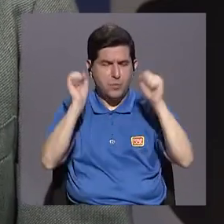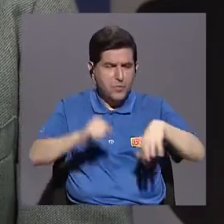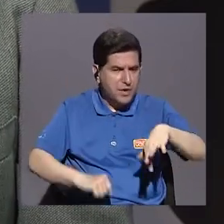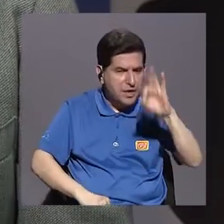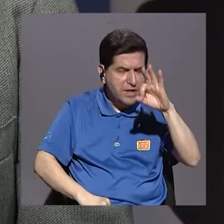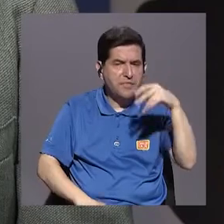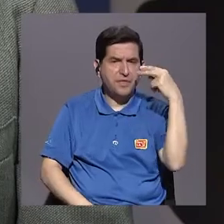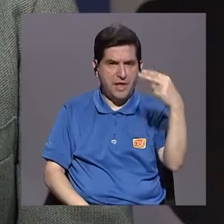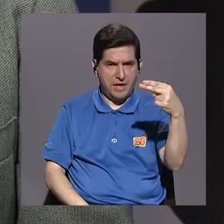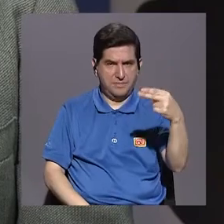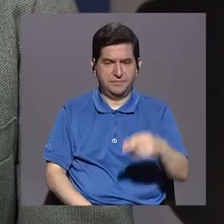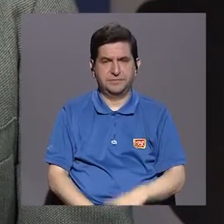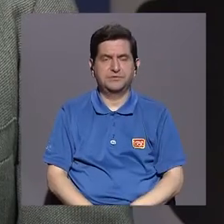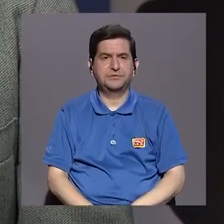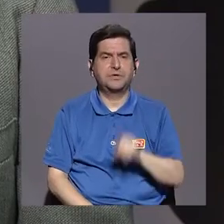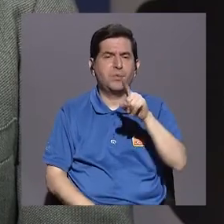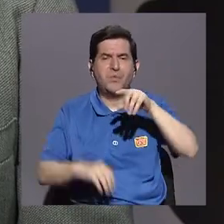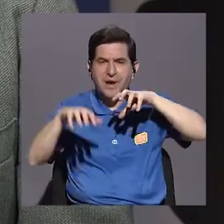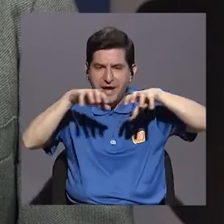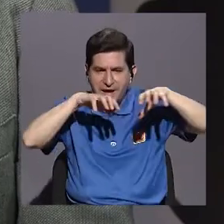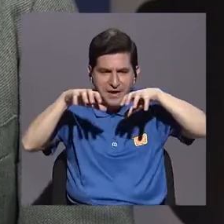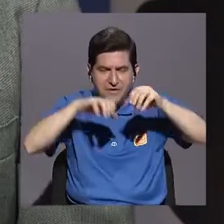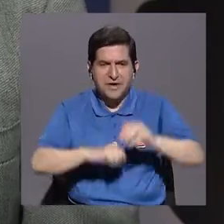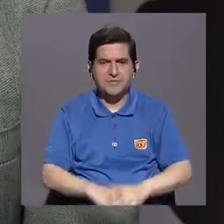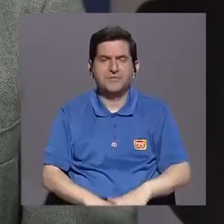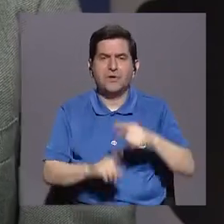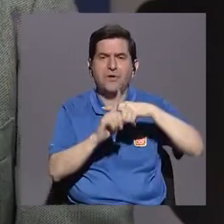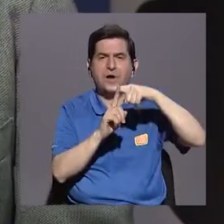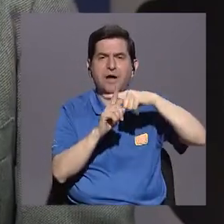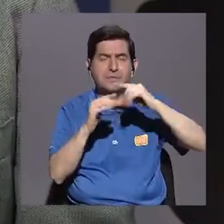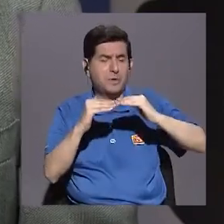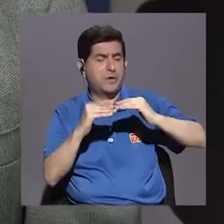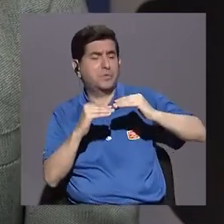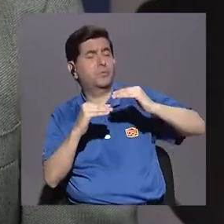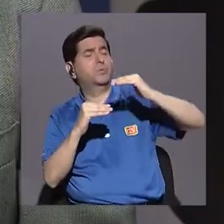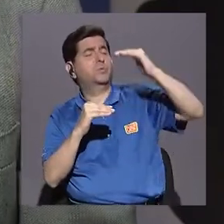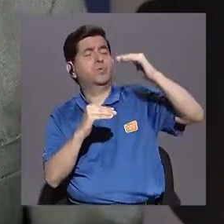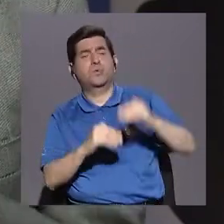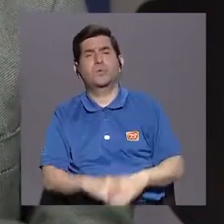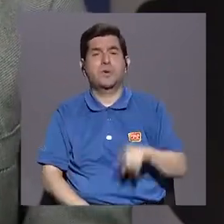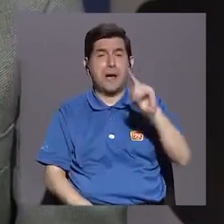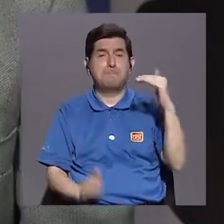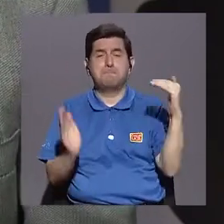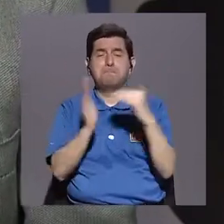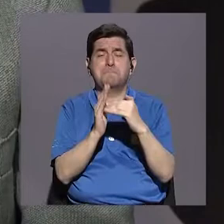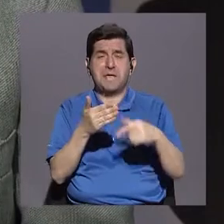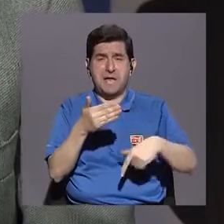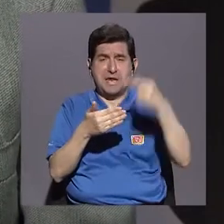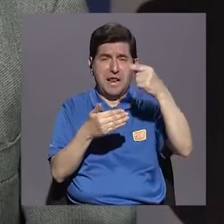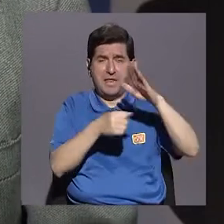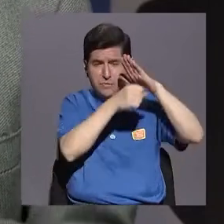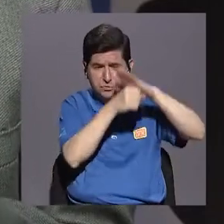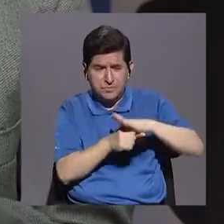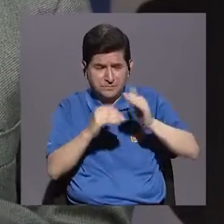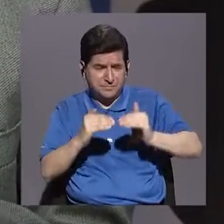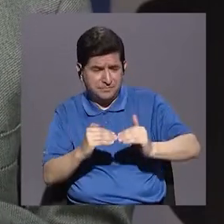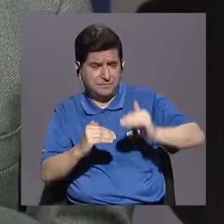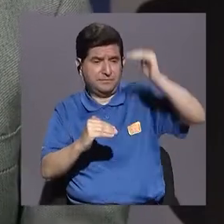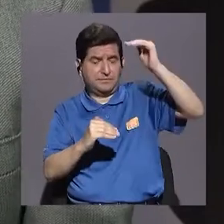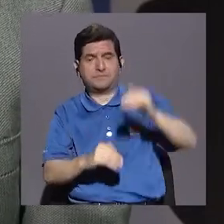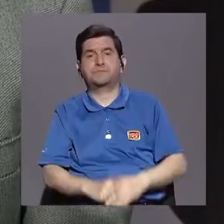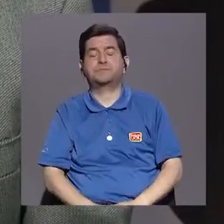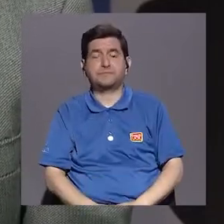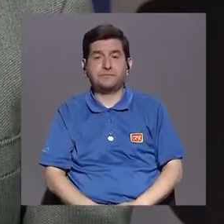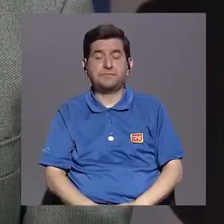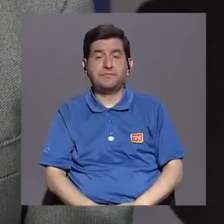es por una reacción a temperaturas muy altas alrededor de 1000 grados presiones altas también entre